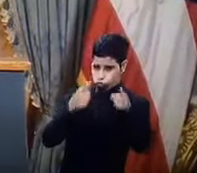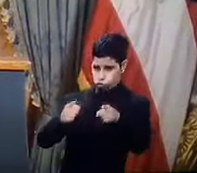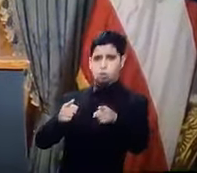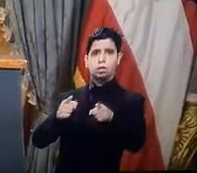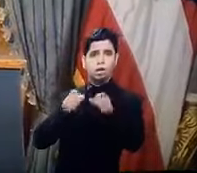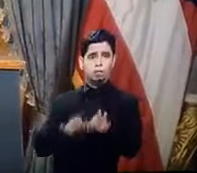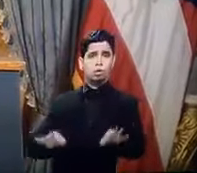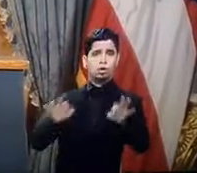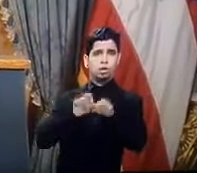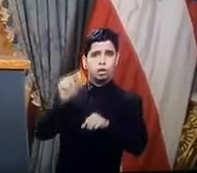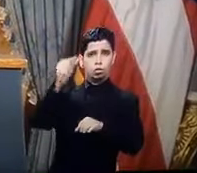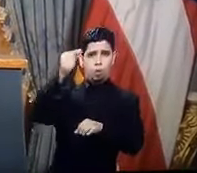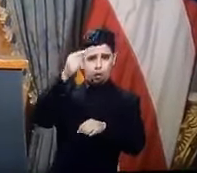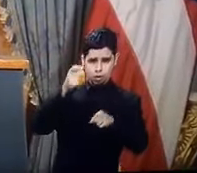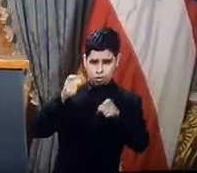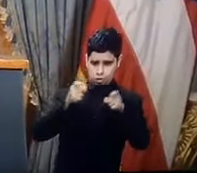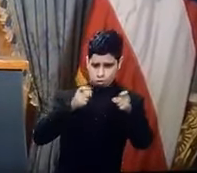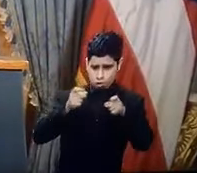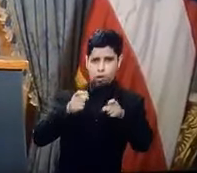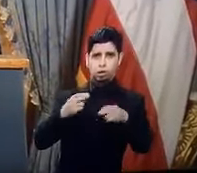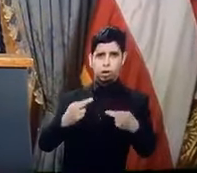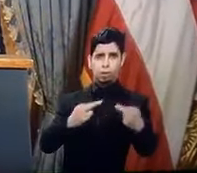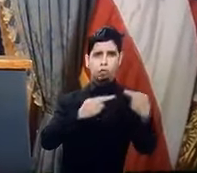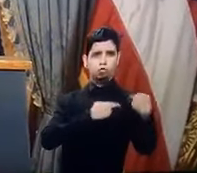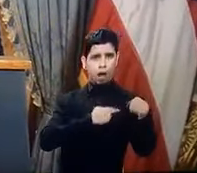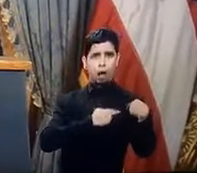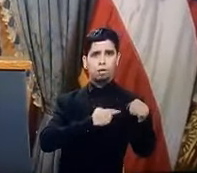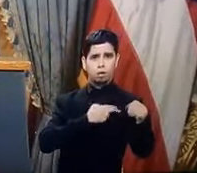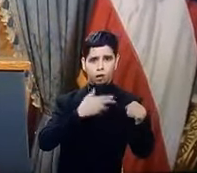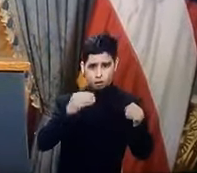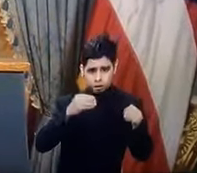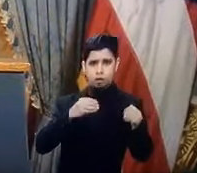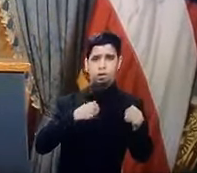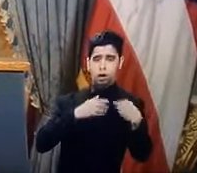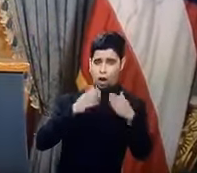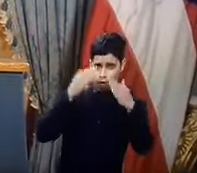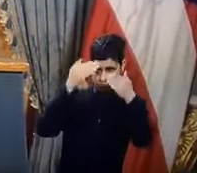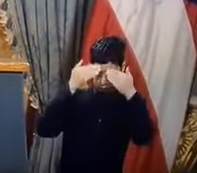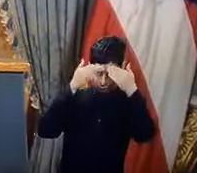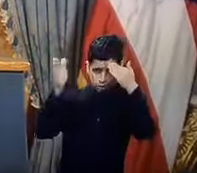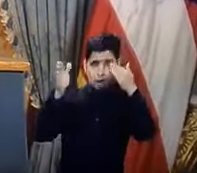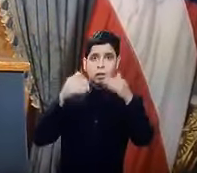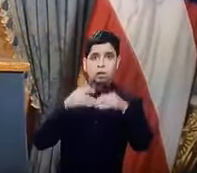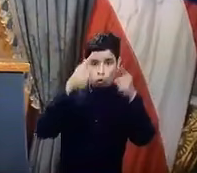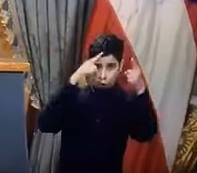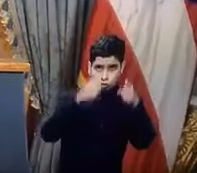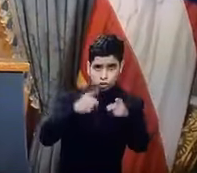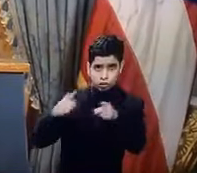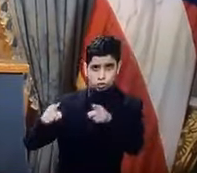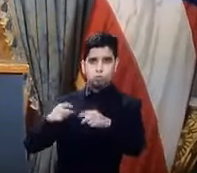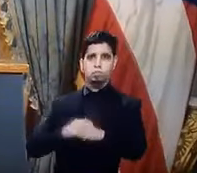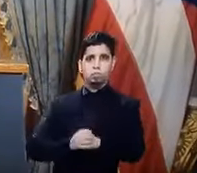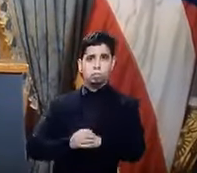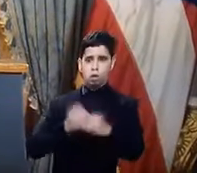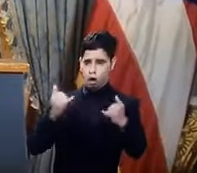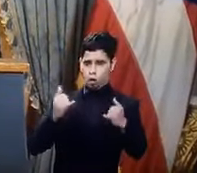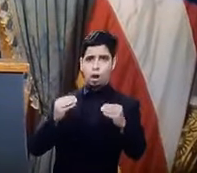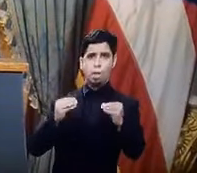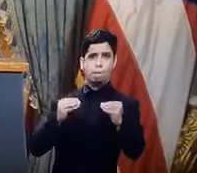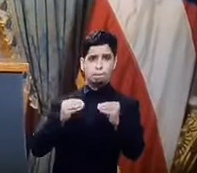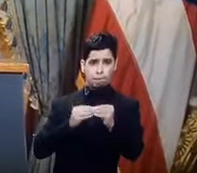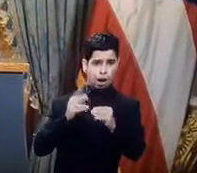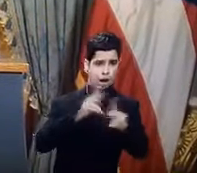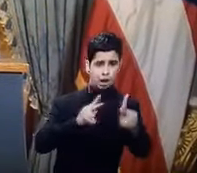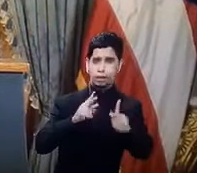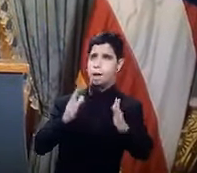con responsabilidad, con apertura y en consenso, tiempos en los que se hace aún más patente el reclamo del pueblo a